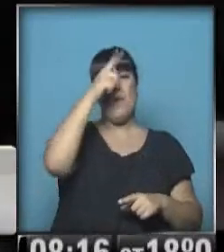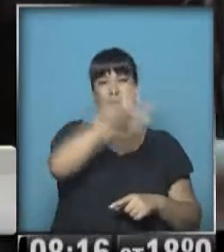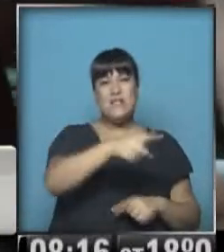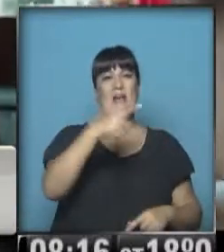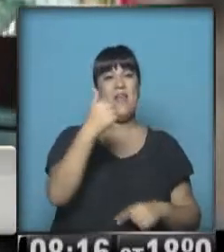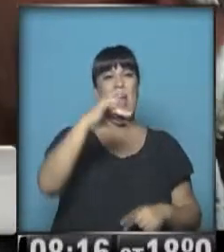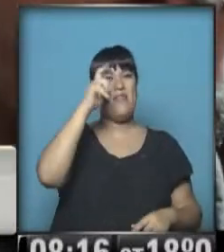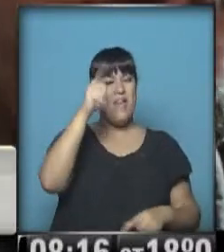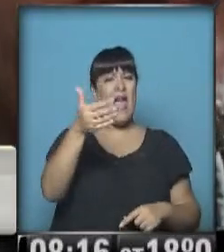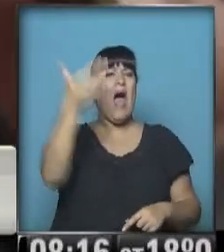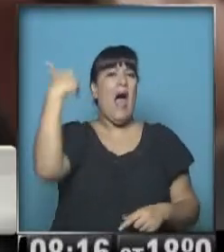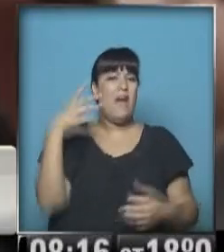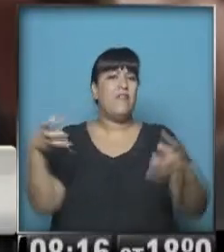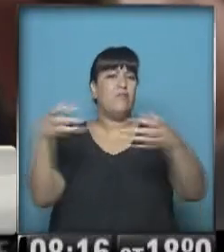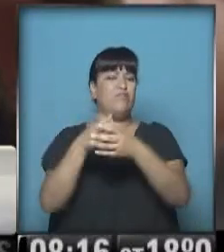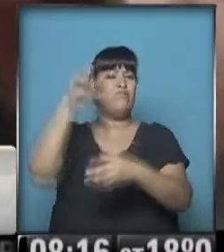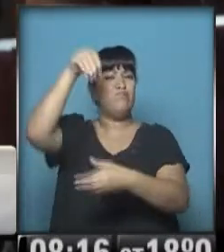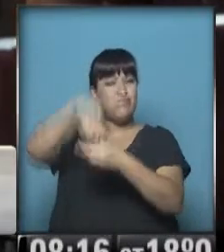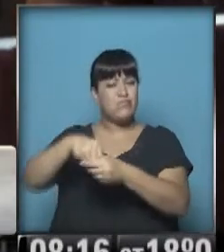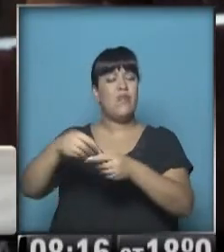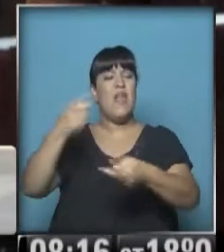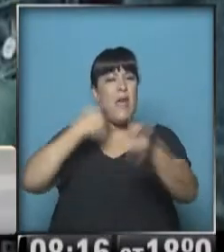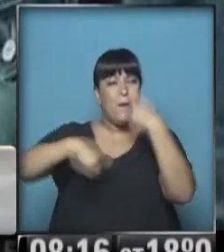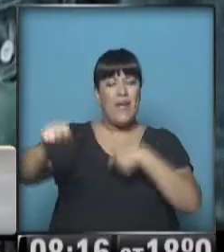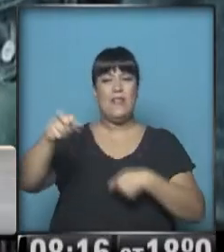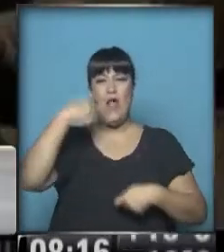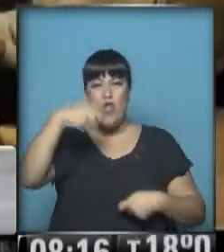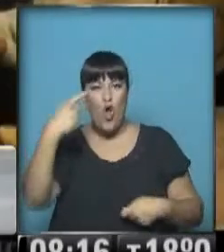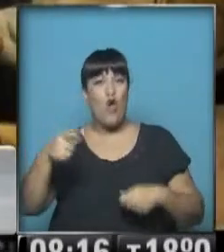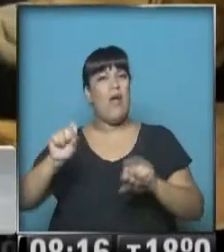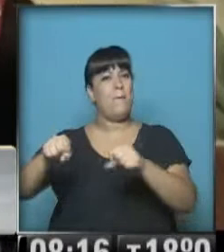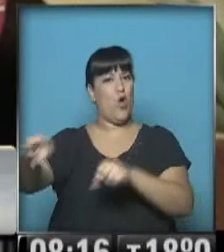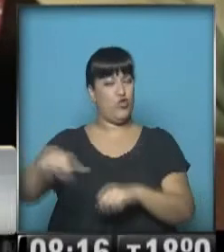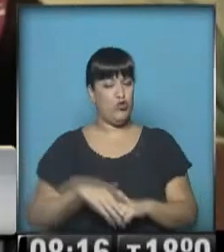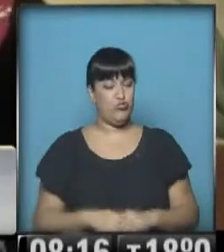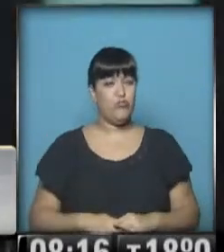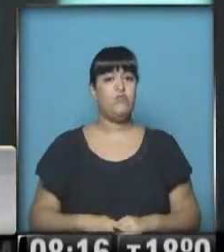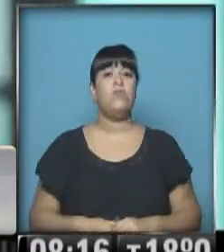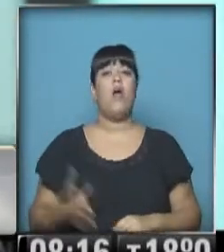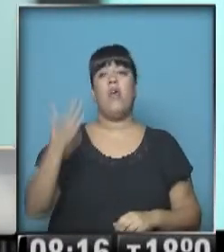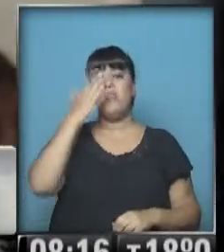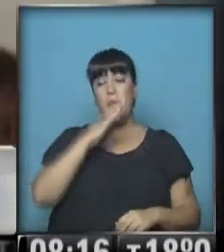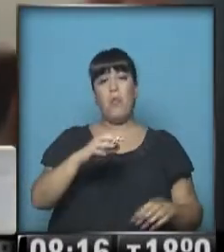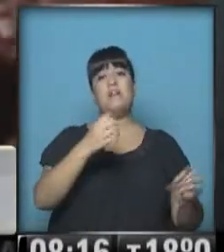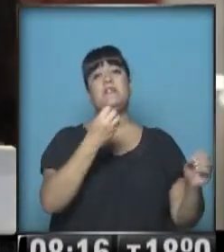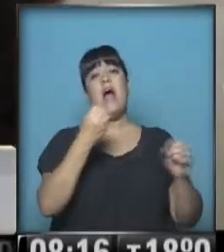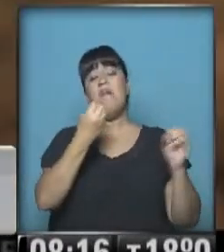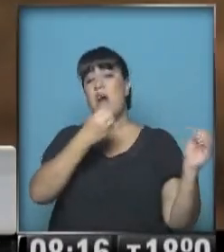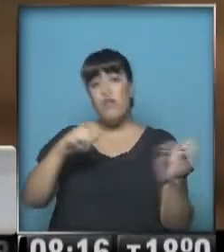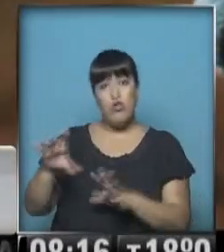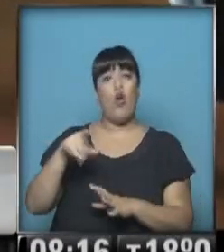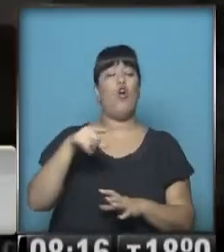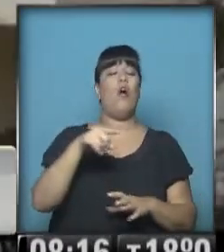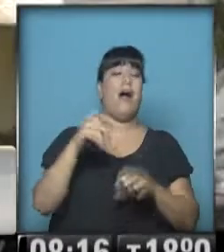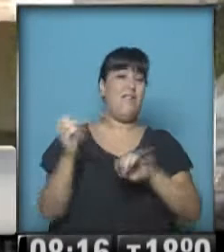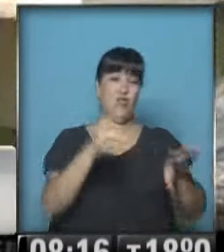momento en una banda de narcotraficantes motociclistas. Luego de eso, abandona la fuerza para dedicarse a esa niña,